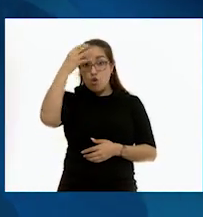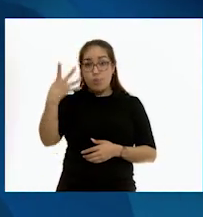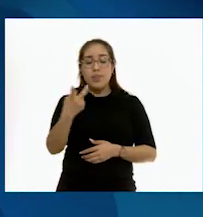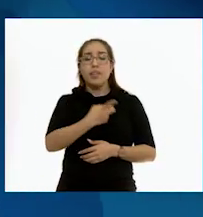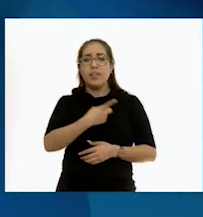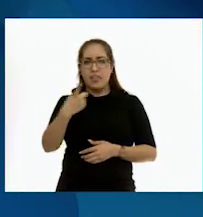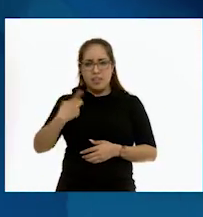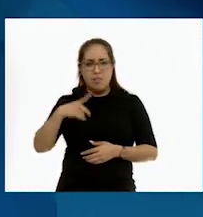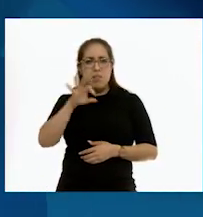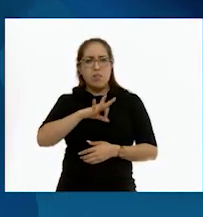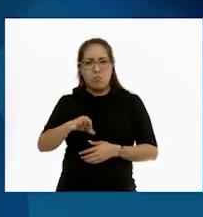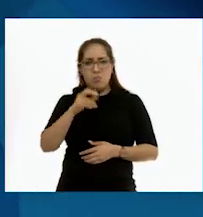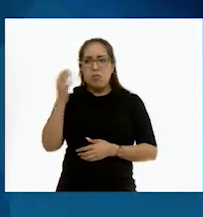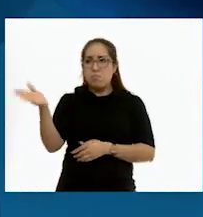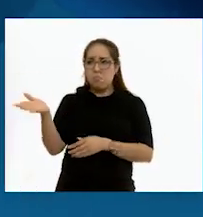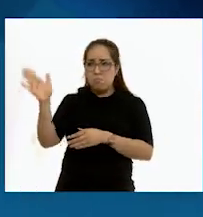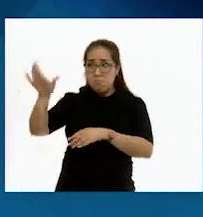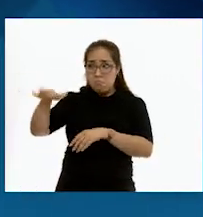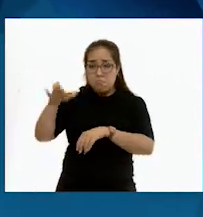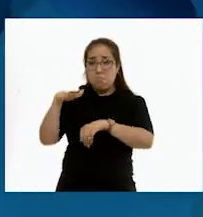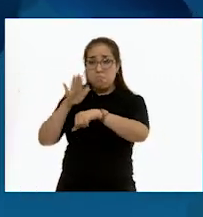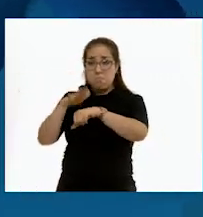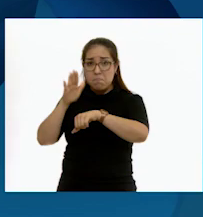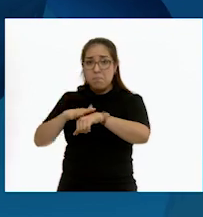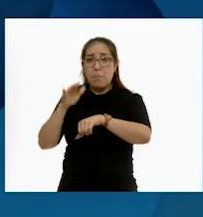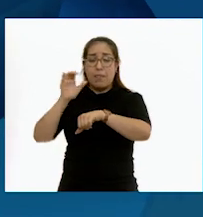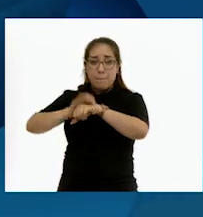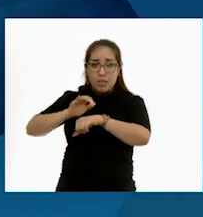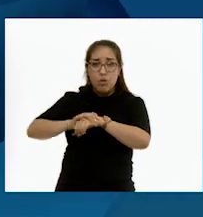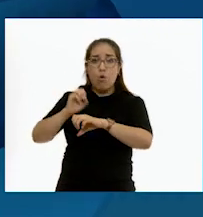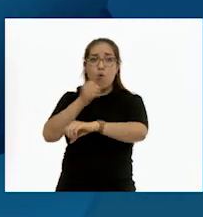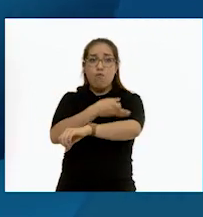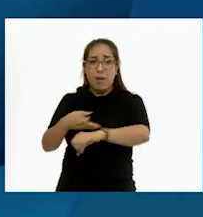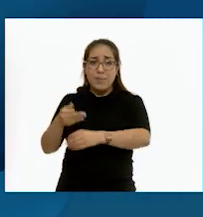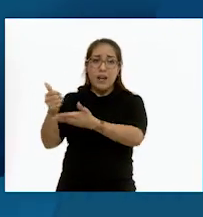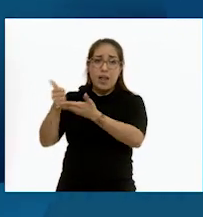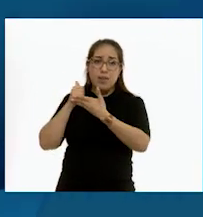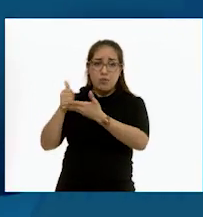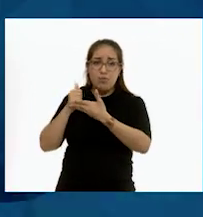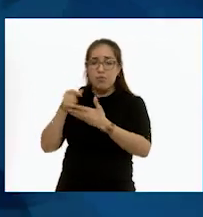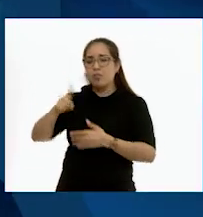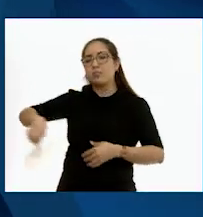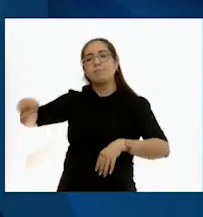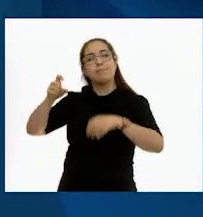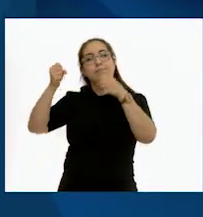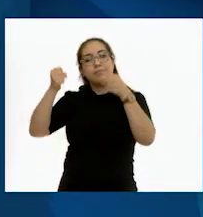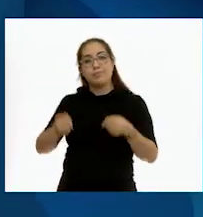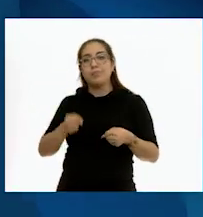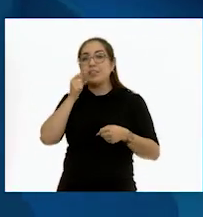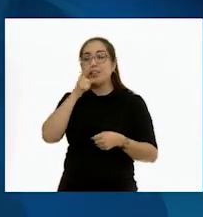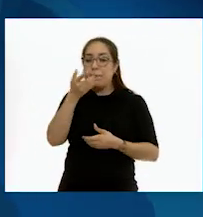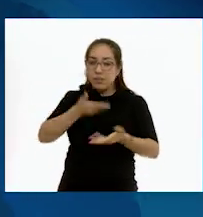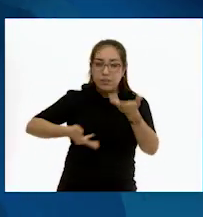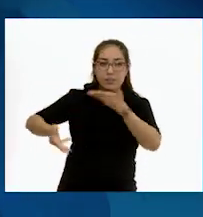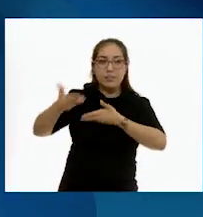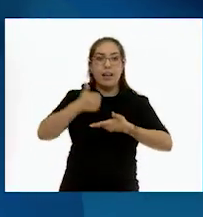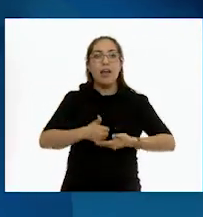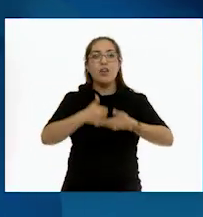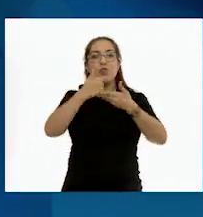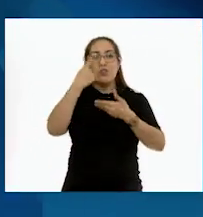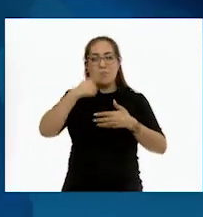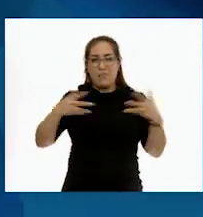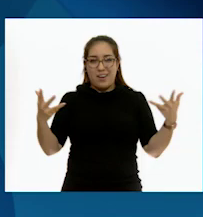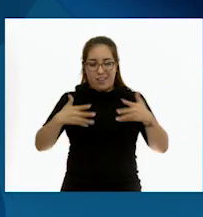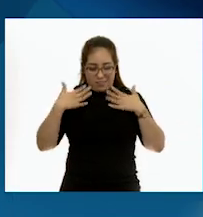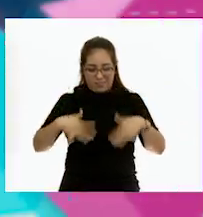podemos recurrir a nuestros familiares, amigos y conocidos, que con seguridad colaborarán también en la realización de